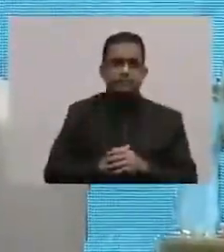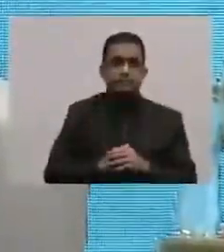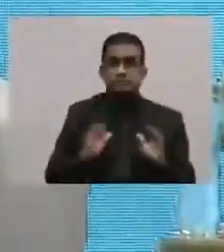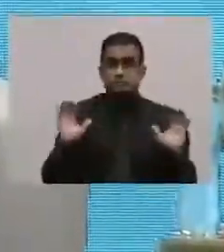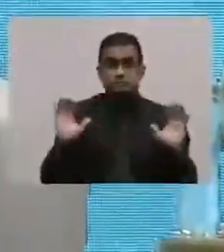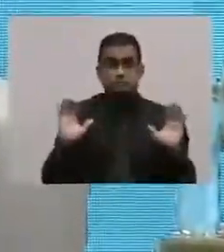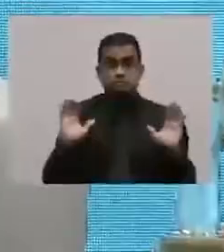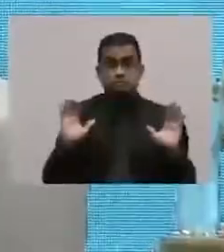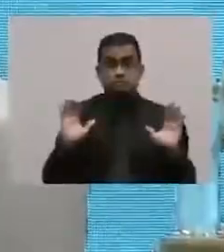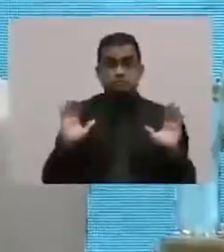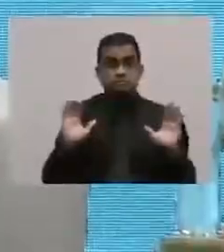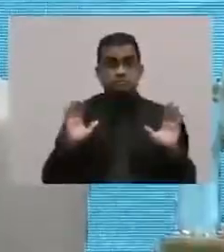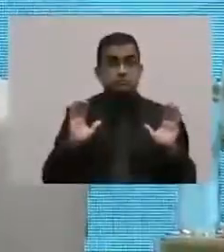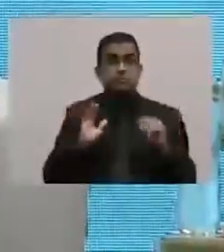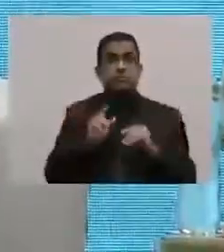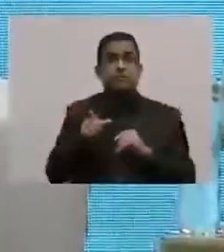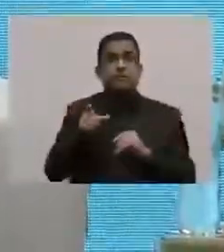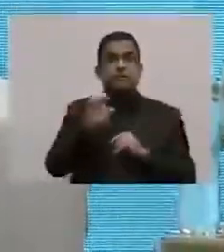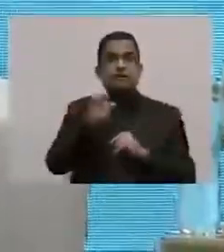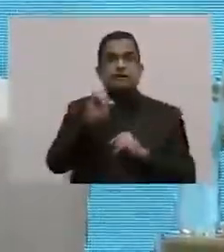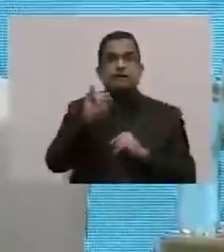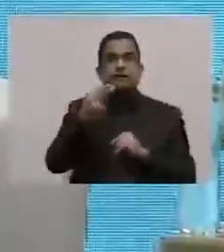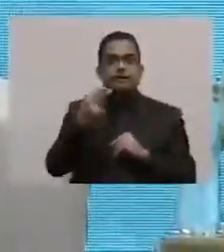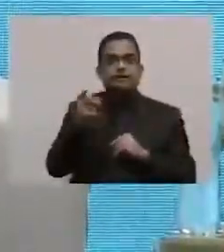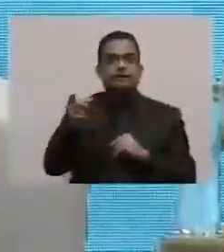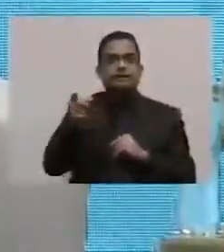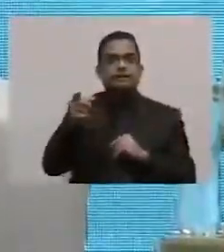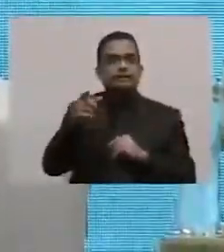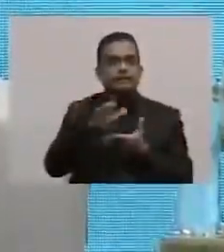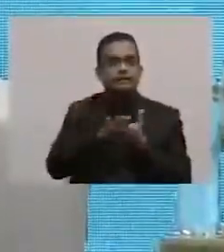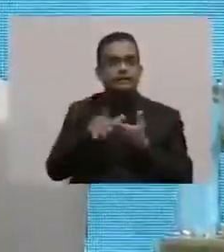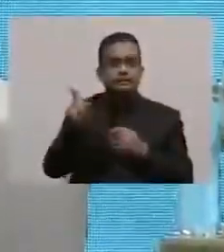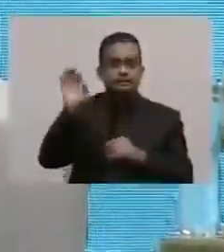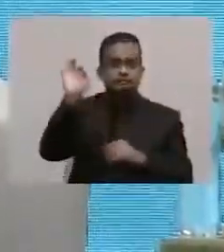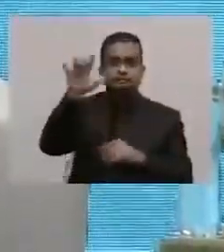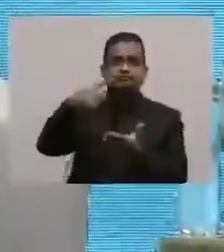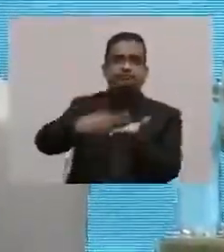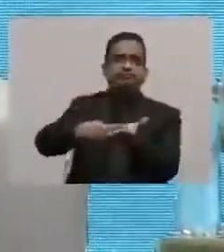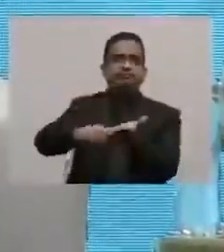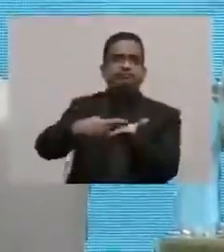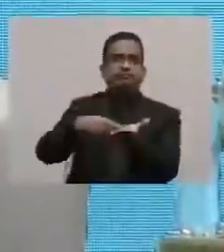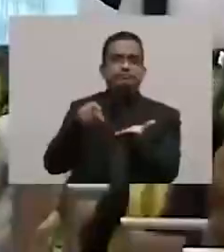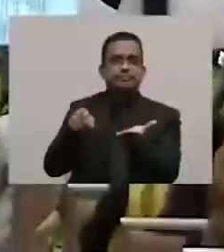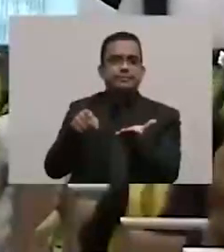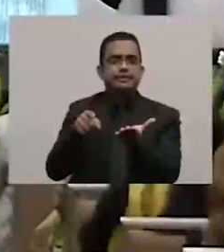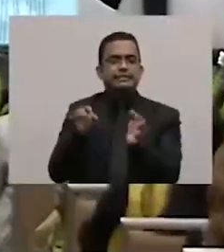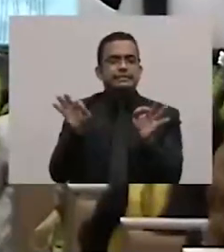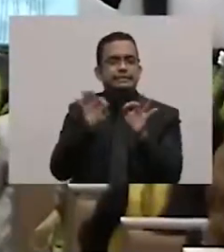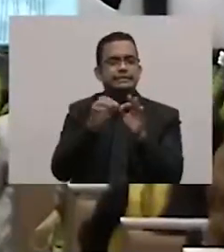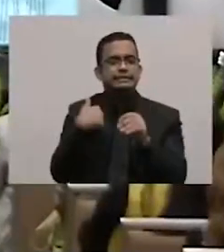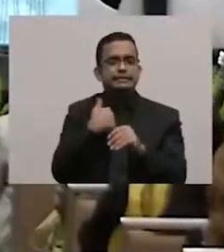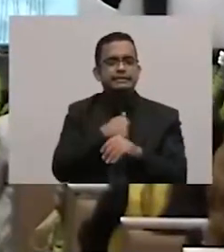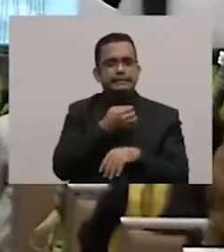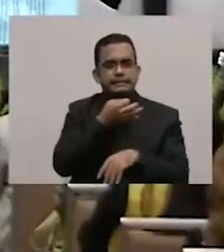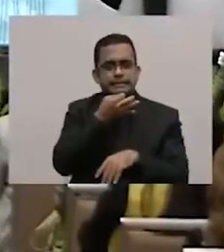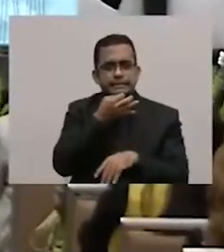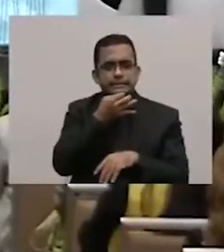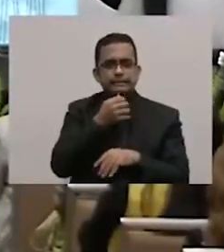Bueno, y nuestra querida Edith puso sobre el tapete la delicadeza y